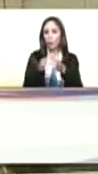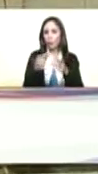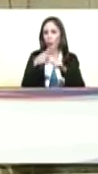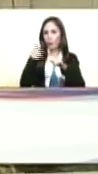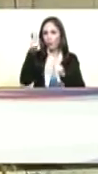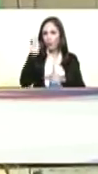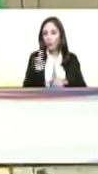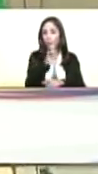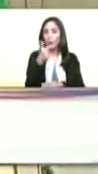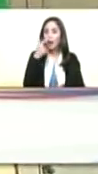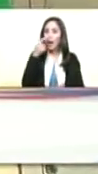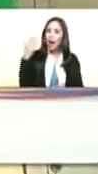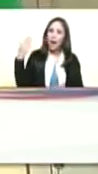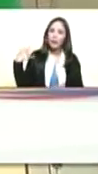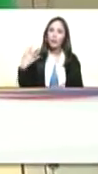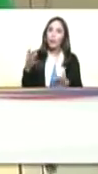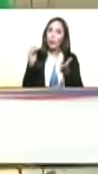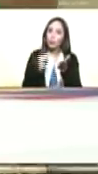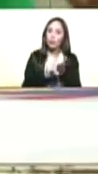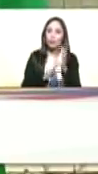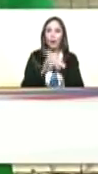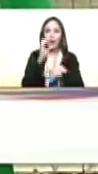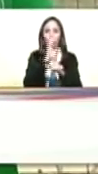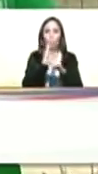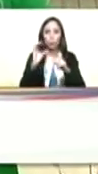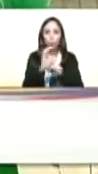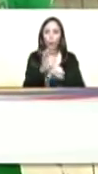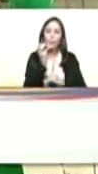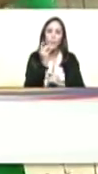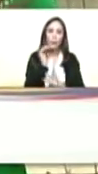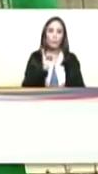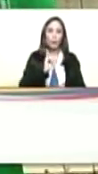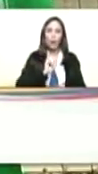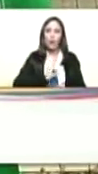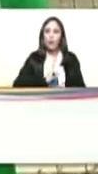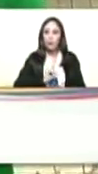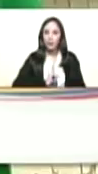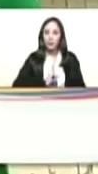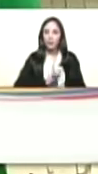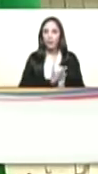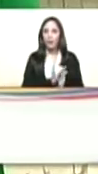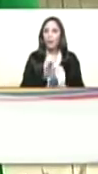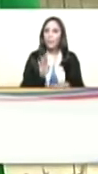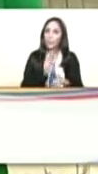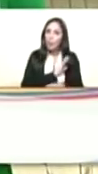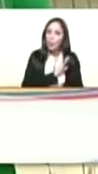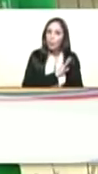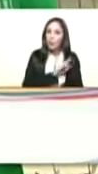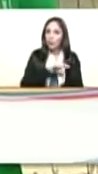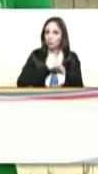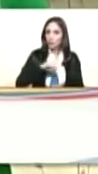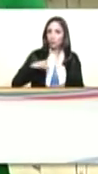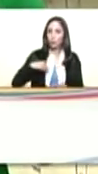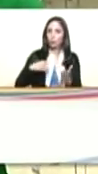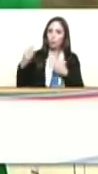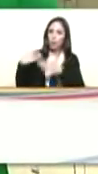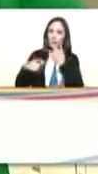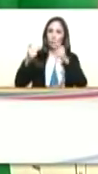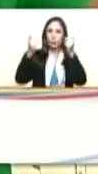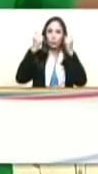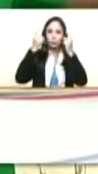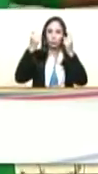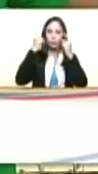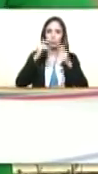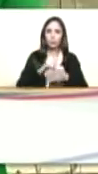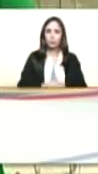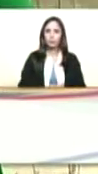debemos volver a nuestros orígenes. Nosotros rescatamos el aprender haciendo de Simón Robinson, pero también recordamos al profesor Luis Beltrán Prieto Figueroa en